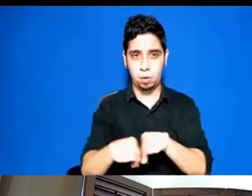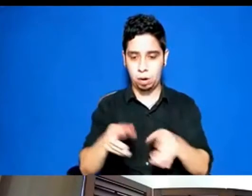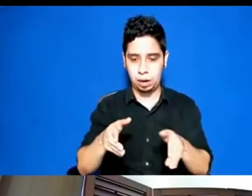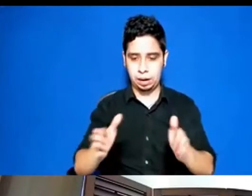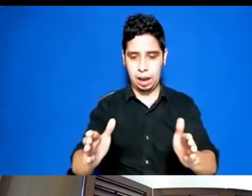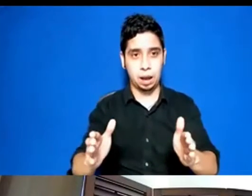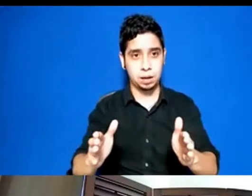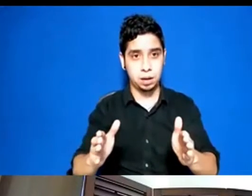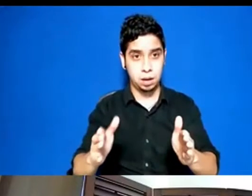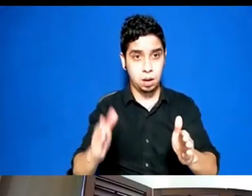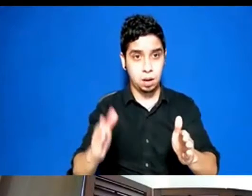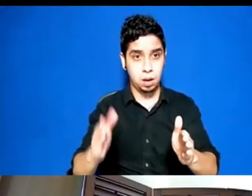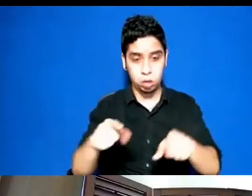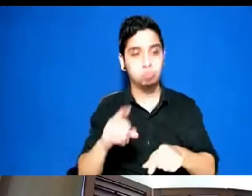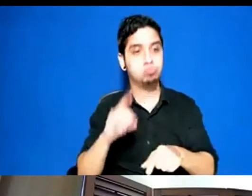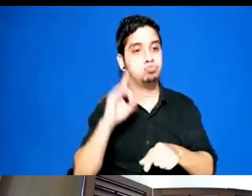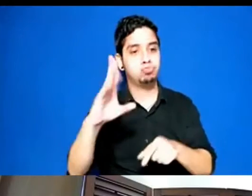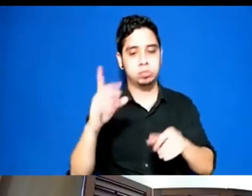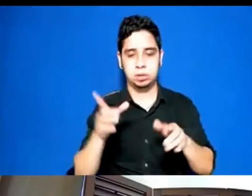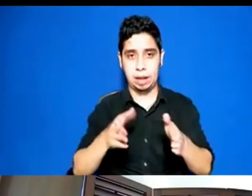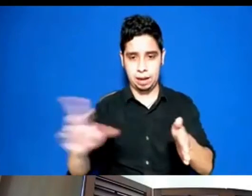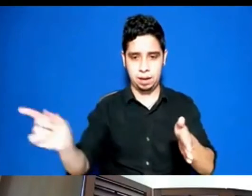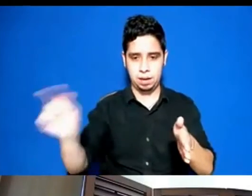por la alcantarilla y va a llegar al mar. Exacto. Y